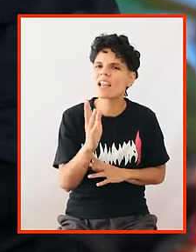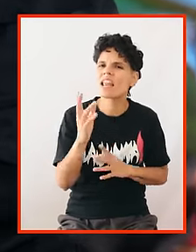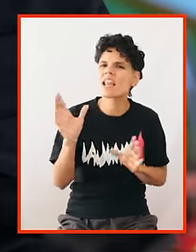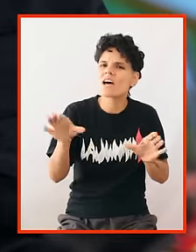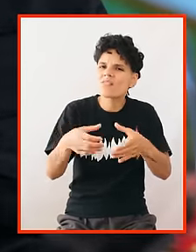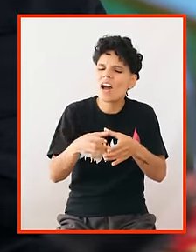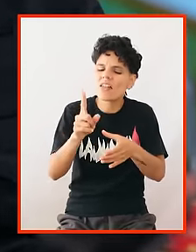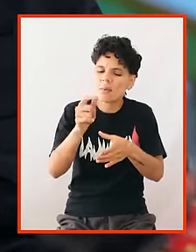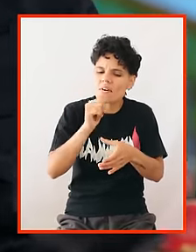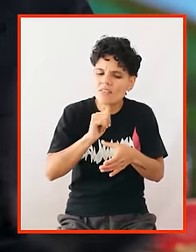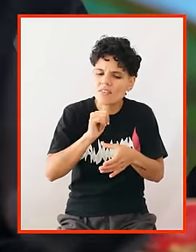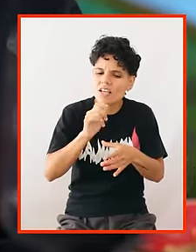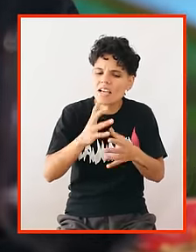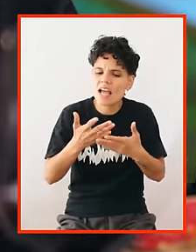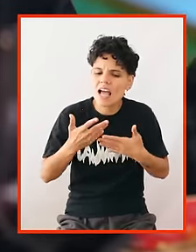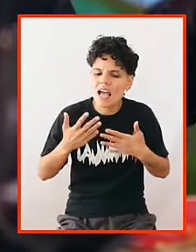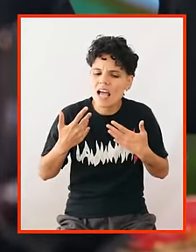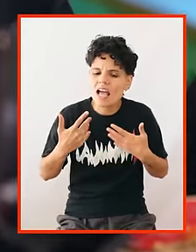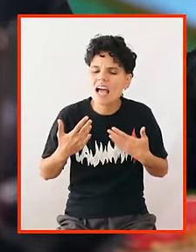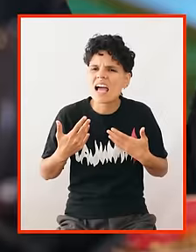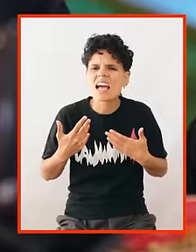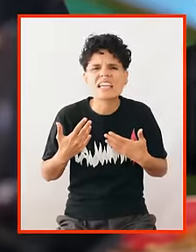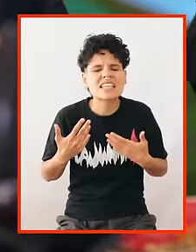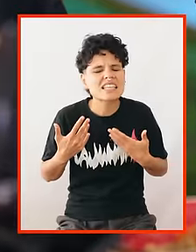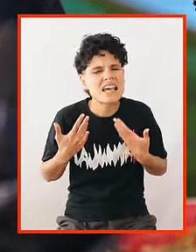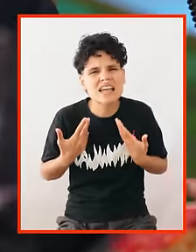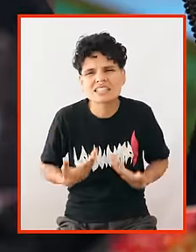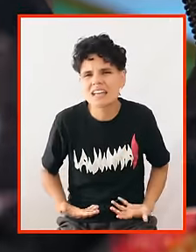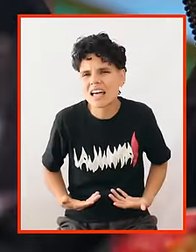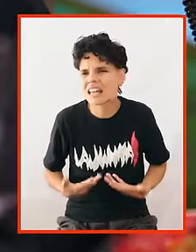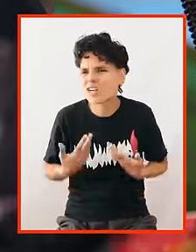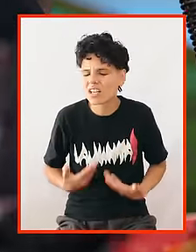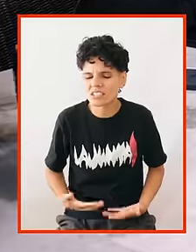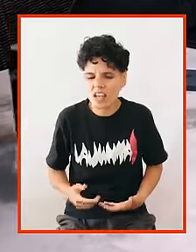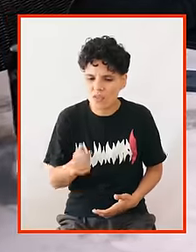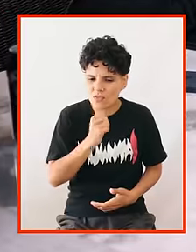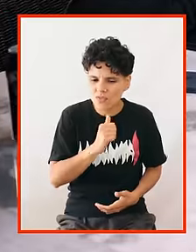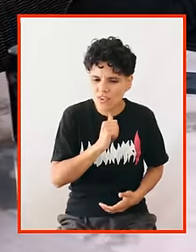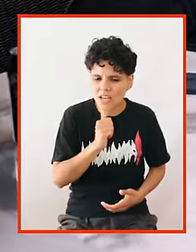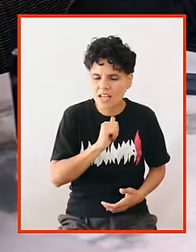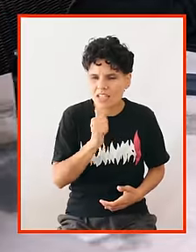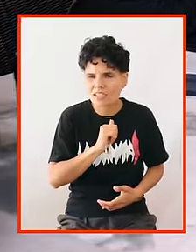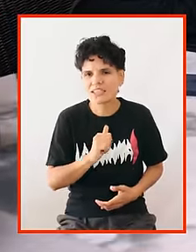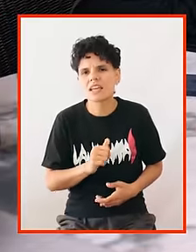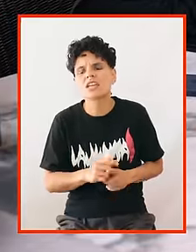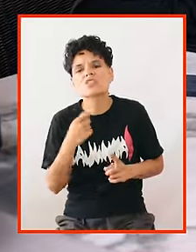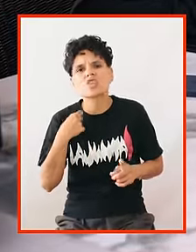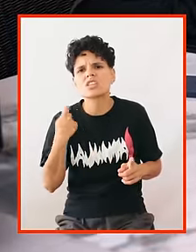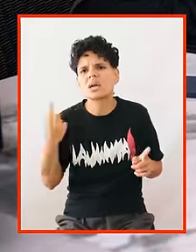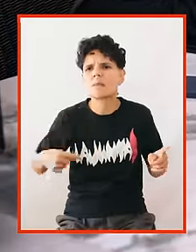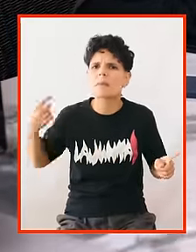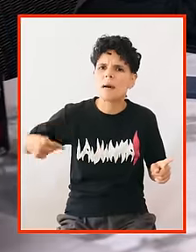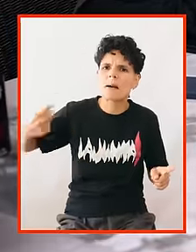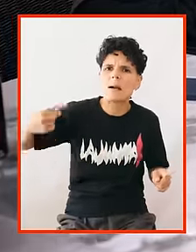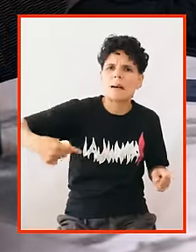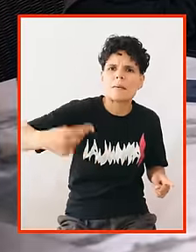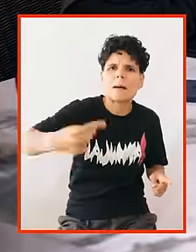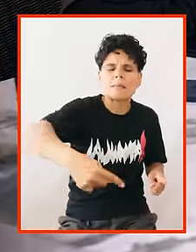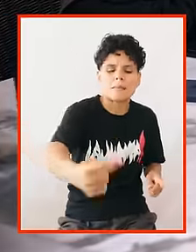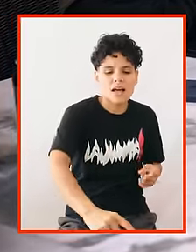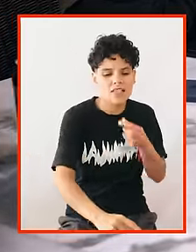cansada. Entonces, no sé, a tocar 20 veces la canción, que se haya todo chancho para que, o sea, para que tuviera una cadencia más especial. Ahora toquen mal.